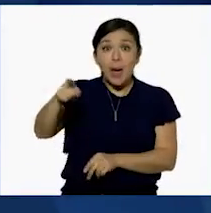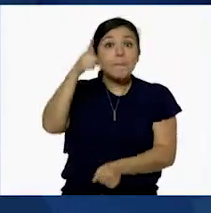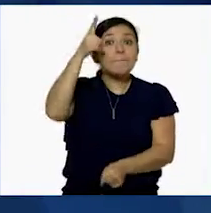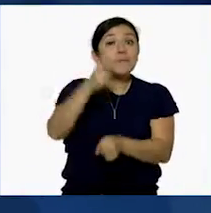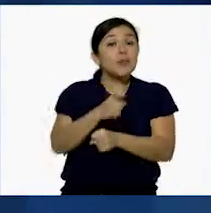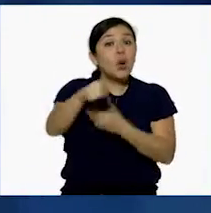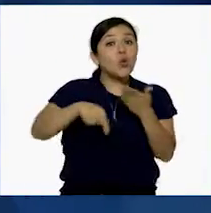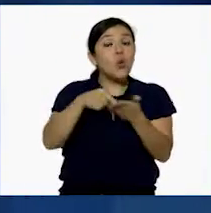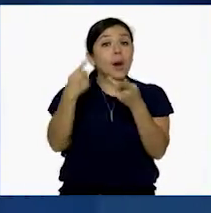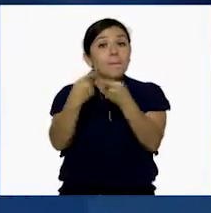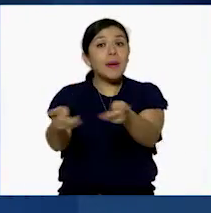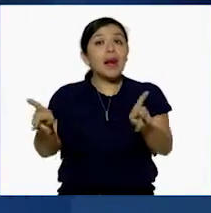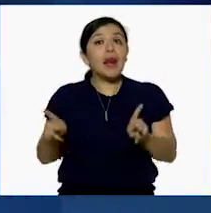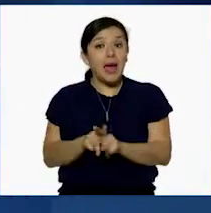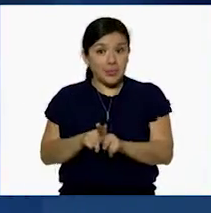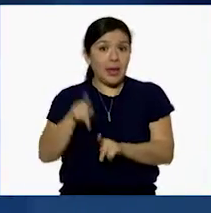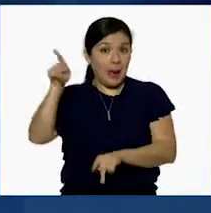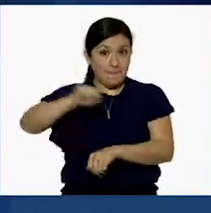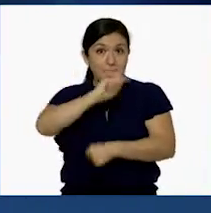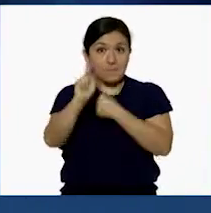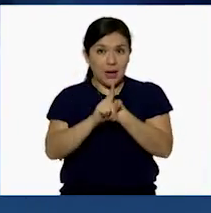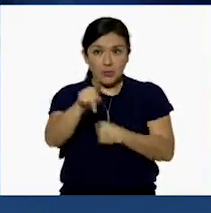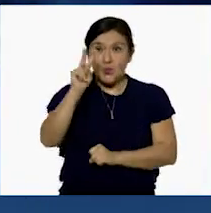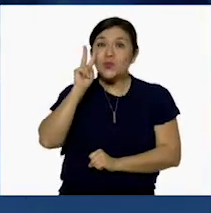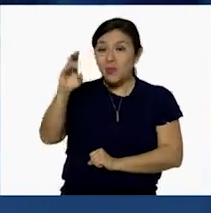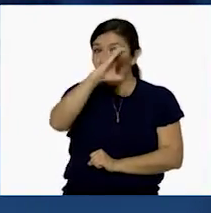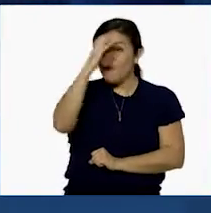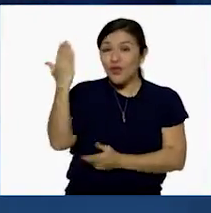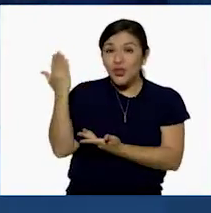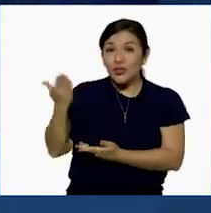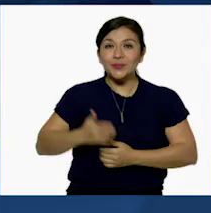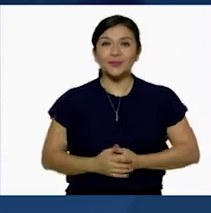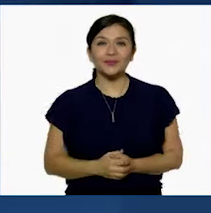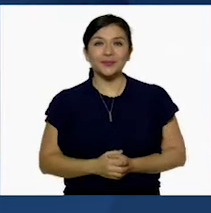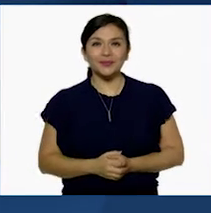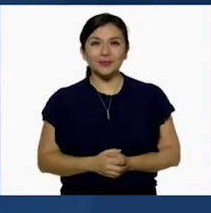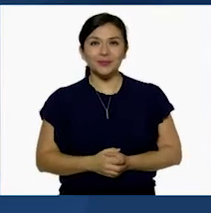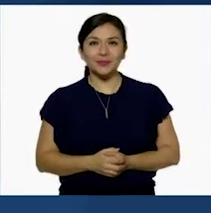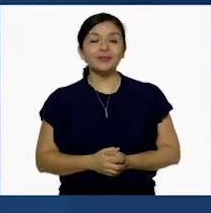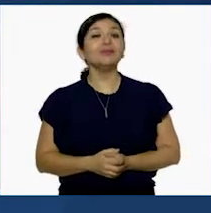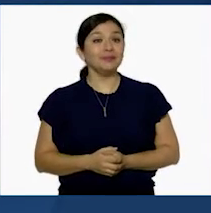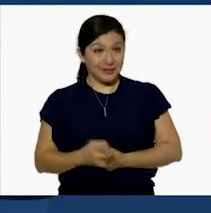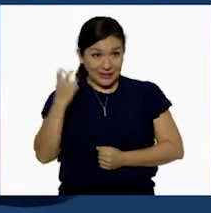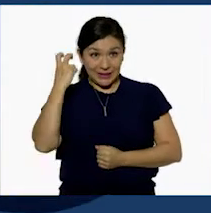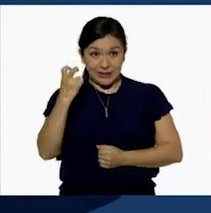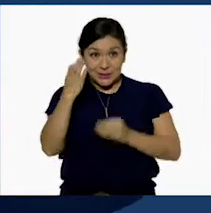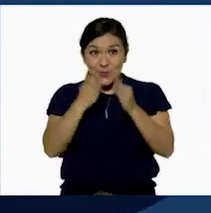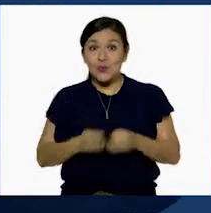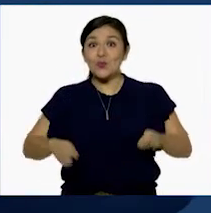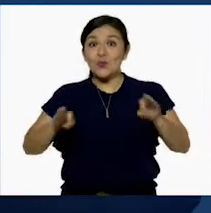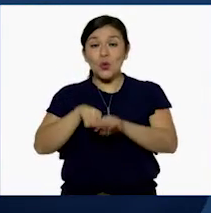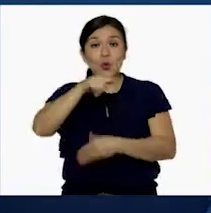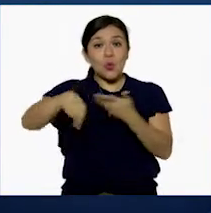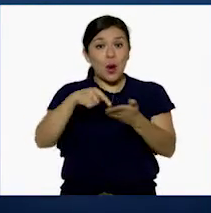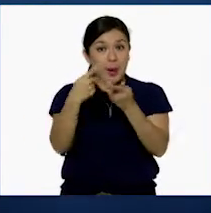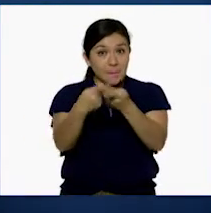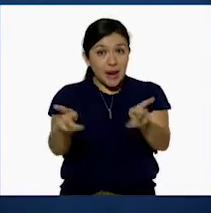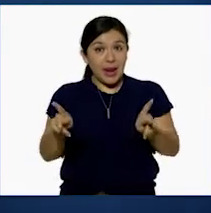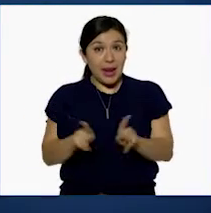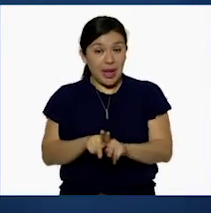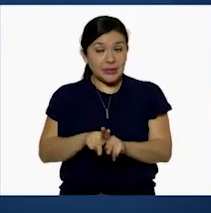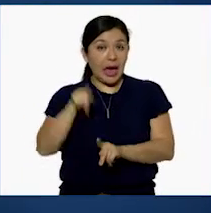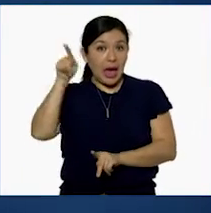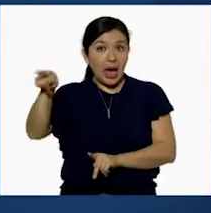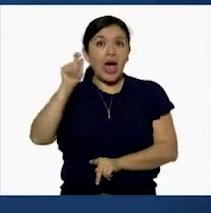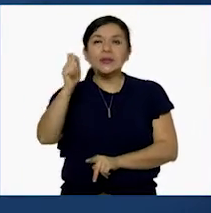principal en Marrakech. En este momento pueden verla en pantalla. Y la relevancia de la plaza Shema el-Fna en Marrakech